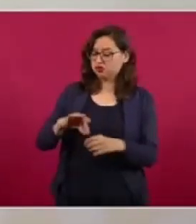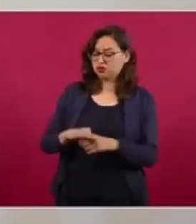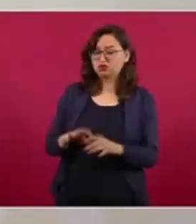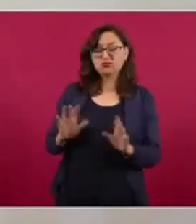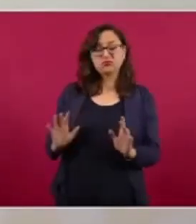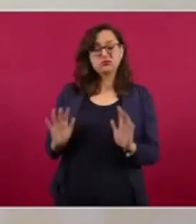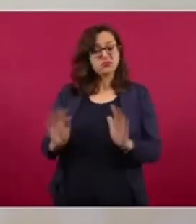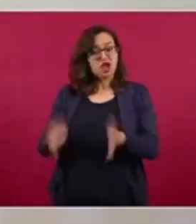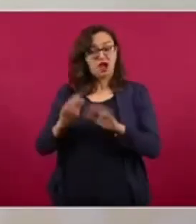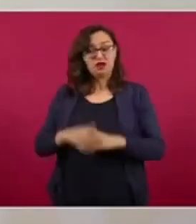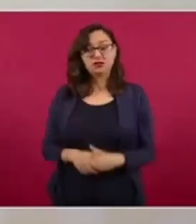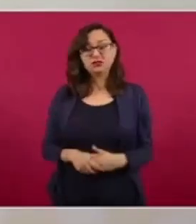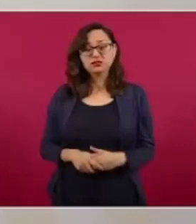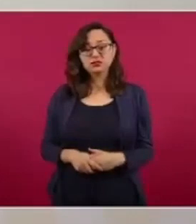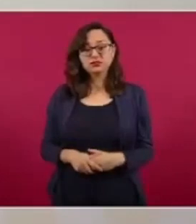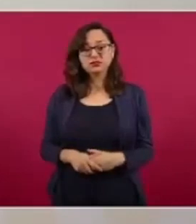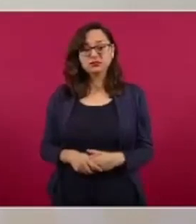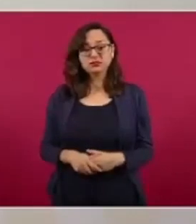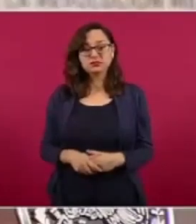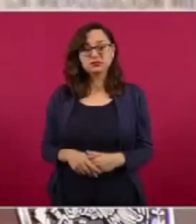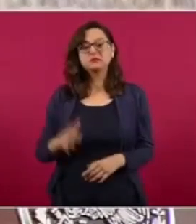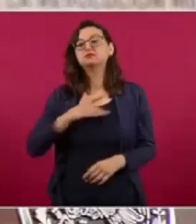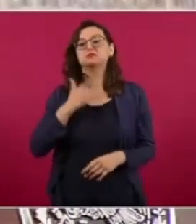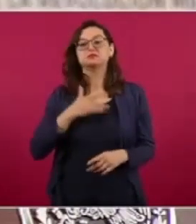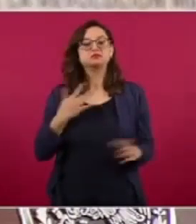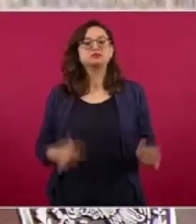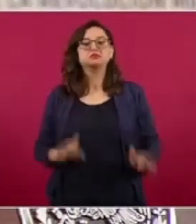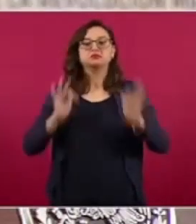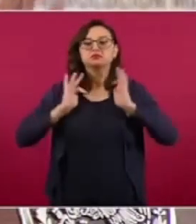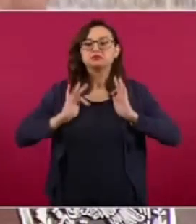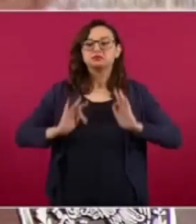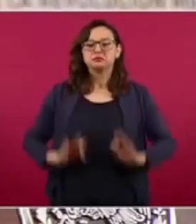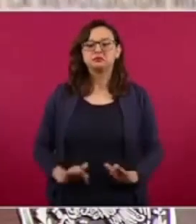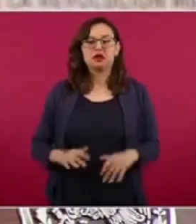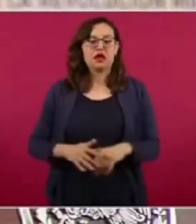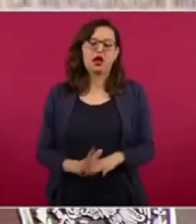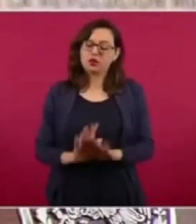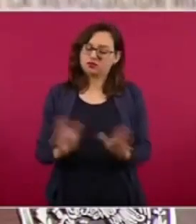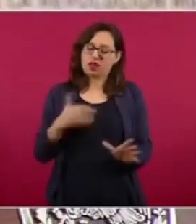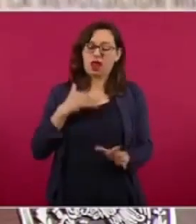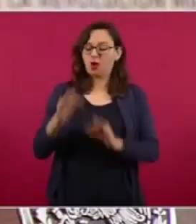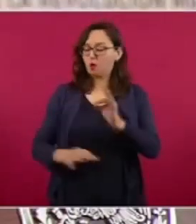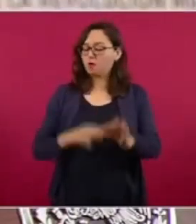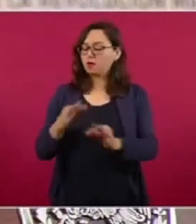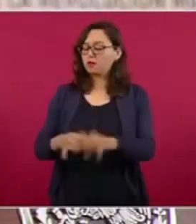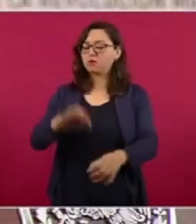conformes, o se sienten bien, se sienten que ya cumplieron.